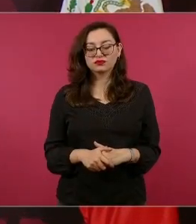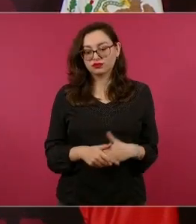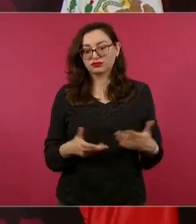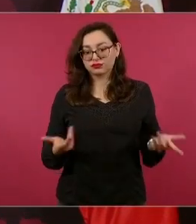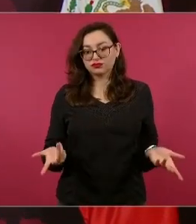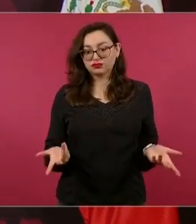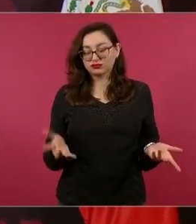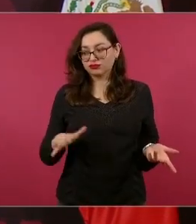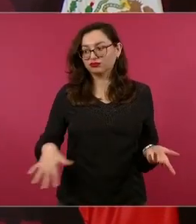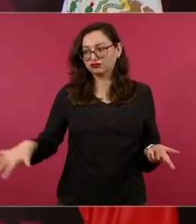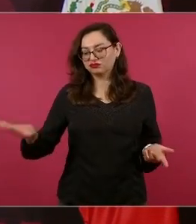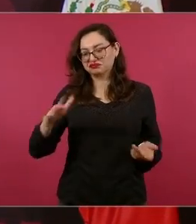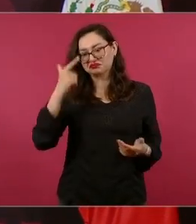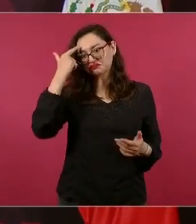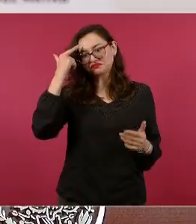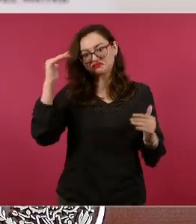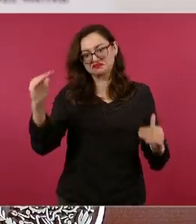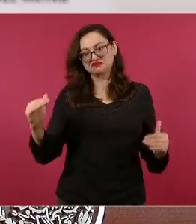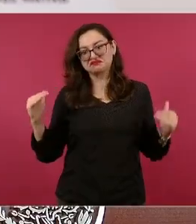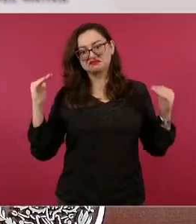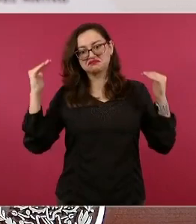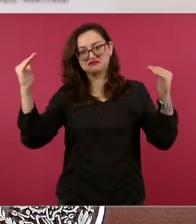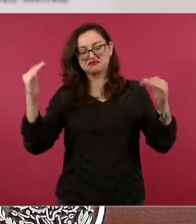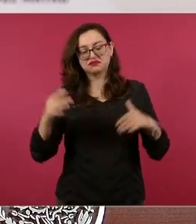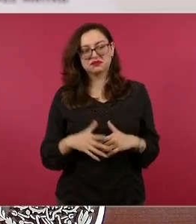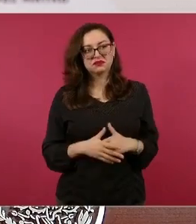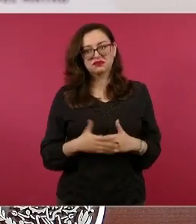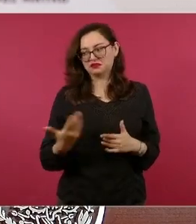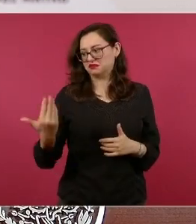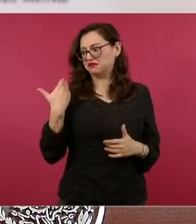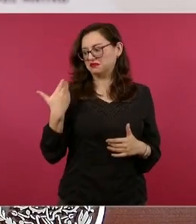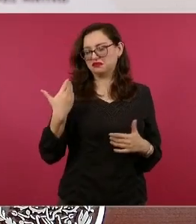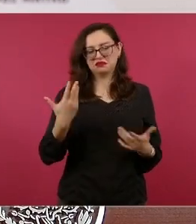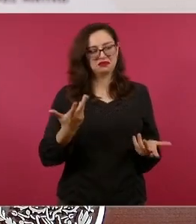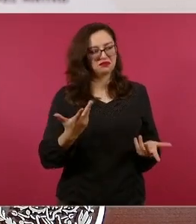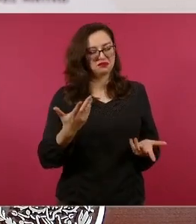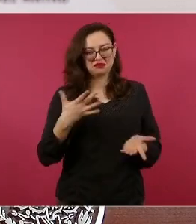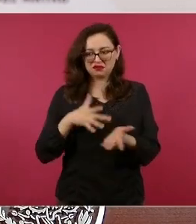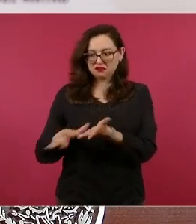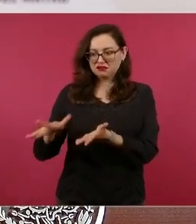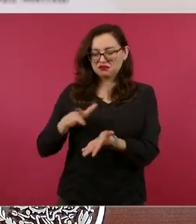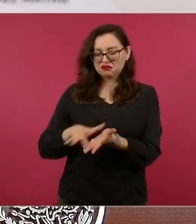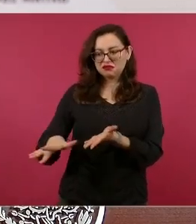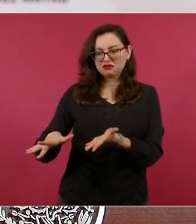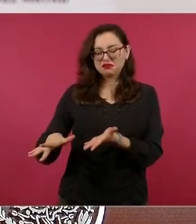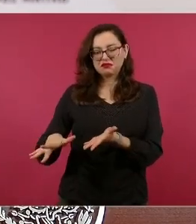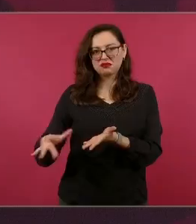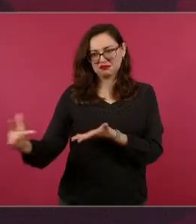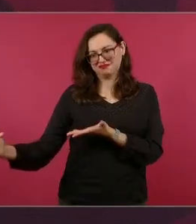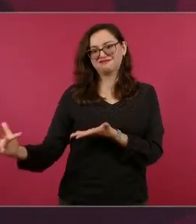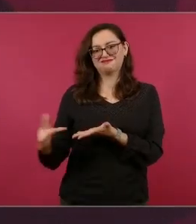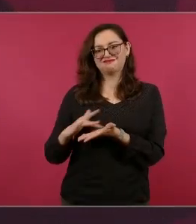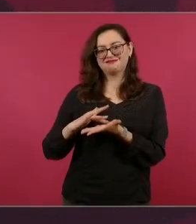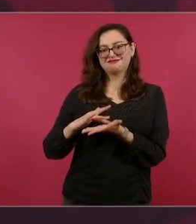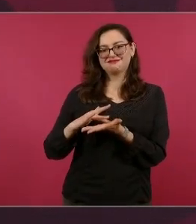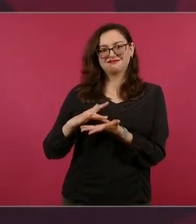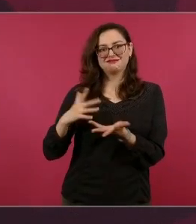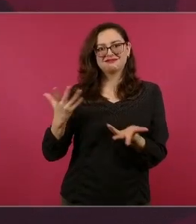muy despierto, muy consciente y muy agradecido. Es gente buena.